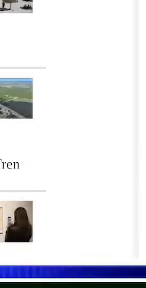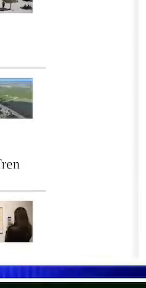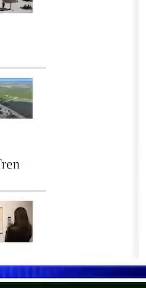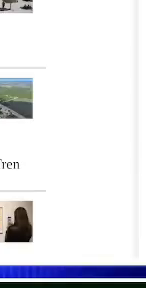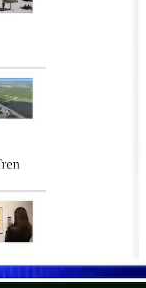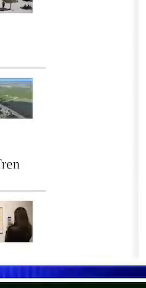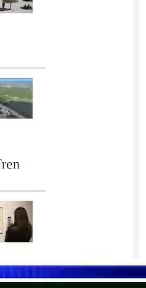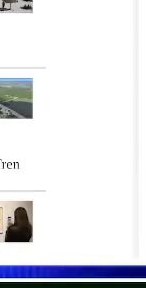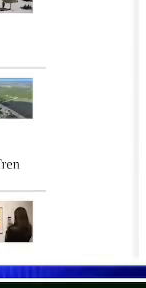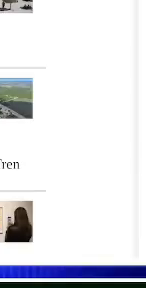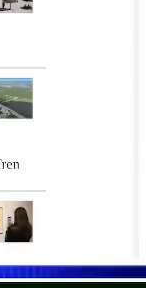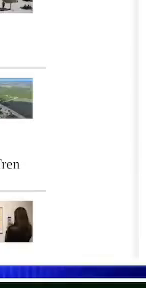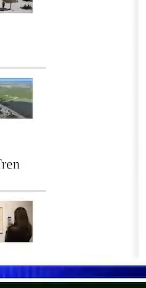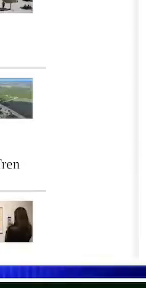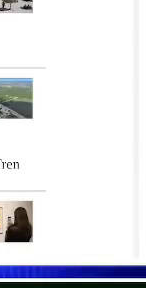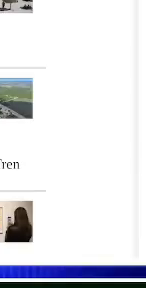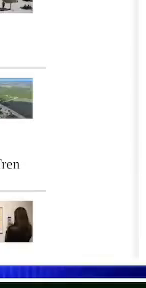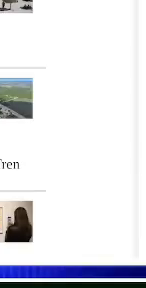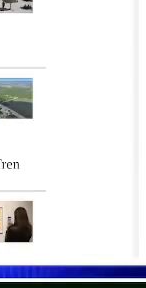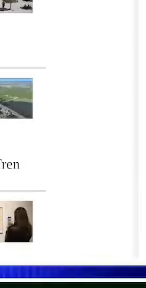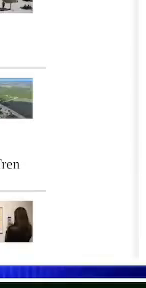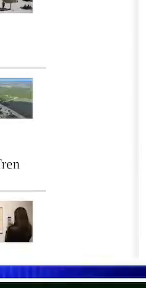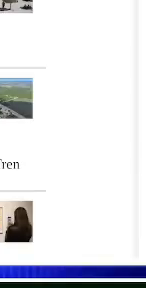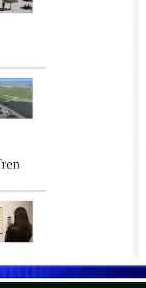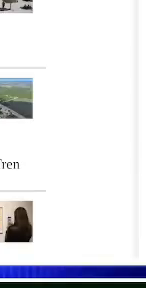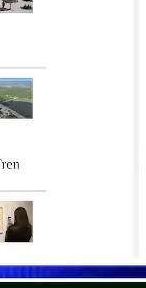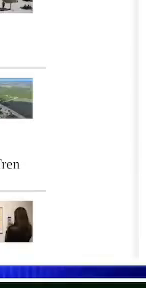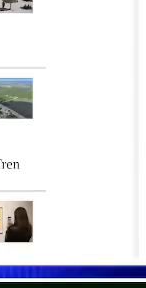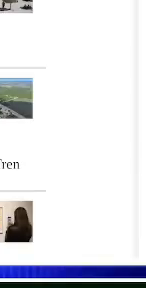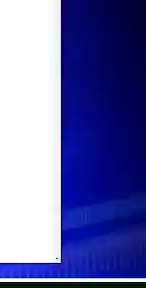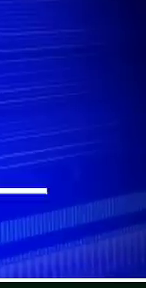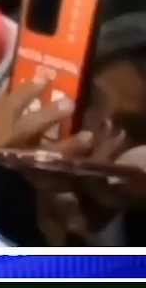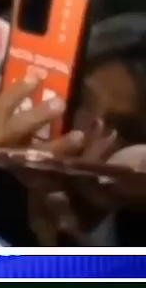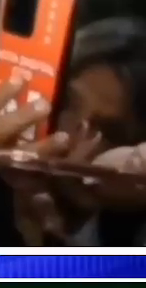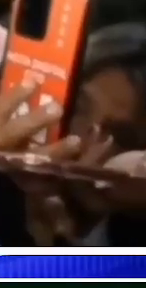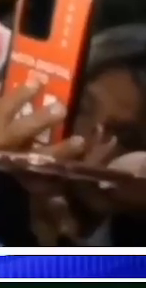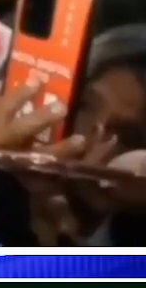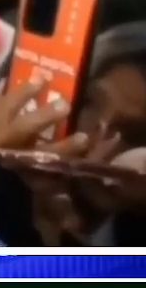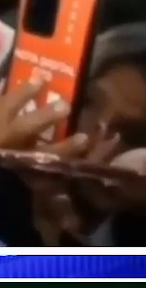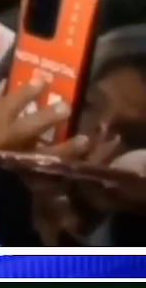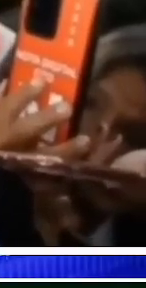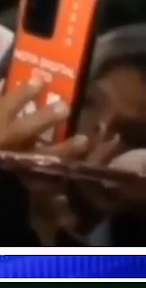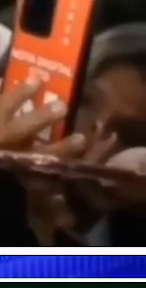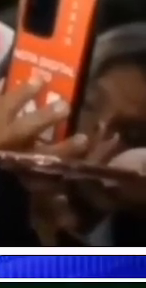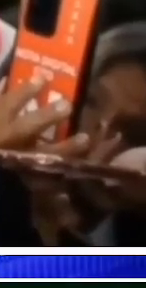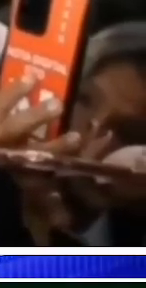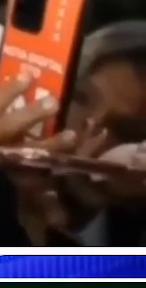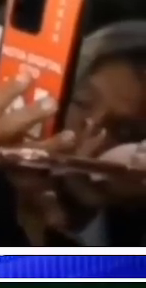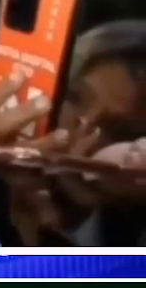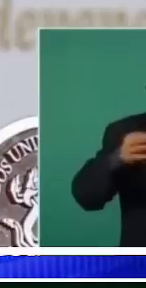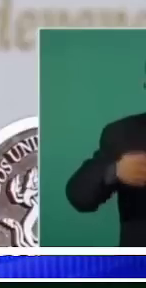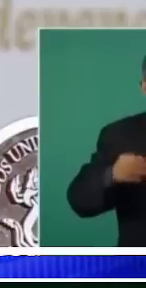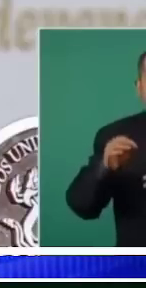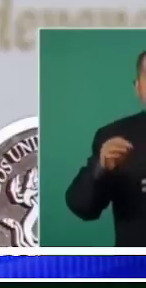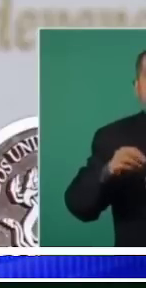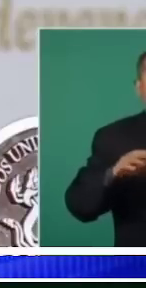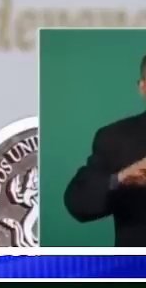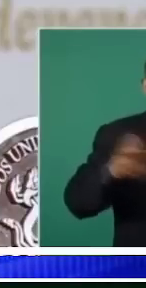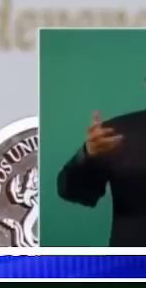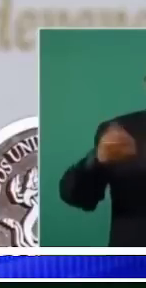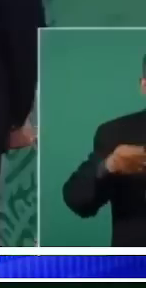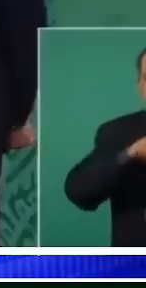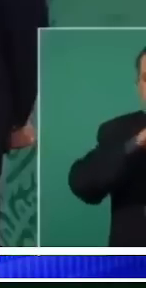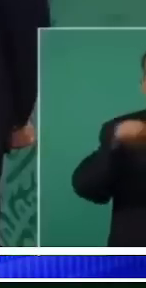conseguir el apoyo de los jueces ahora en esto se dio también una situación bastante extraña